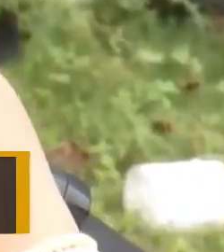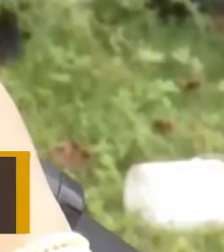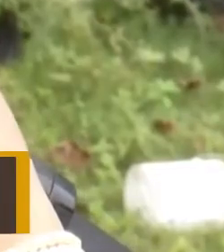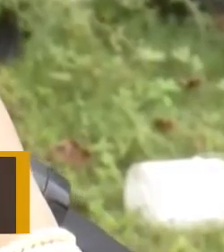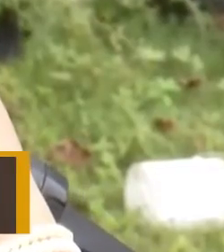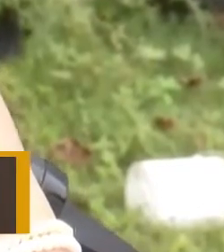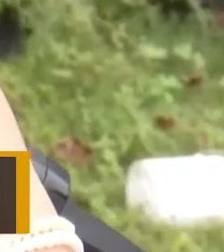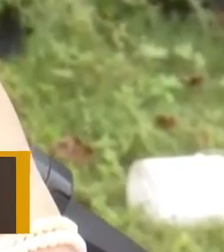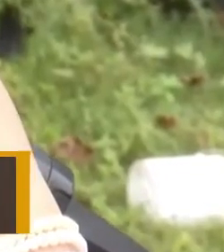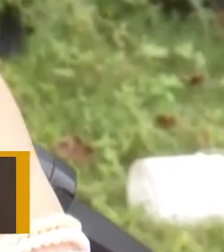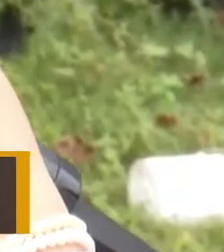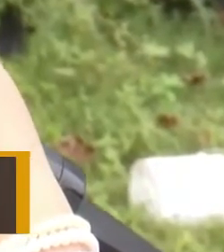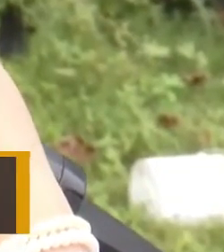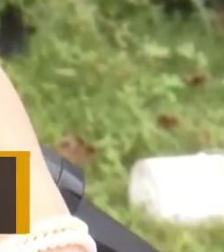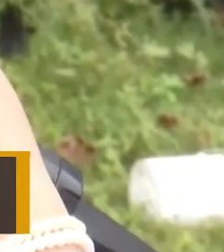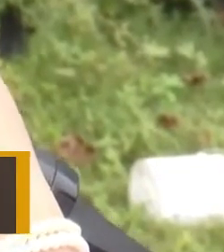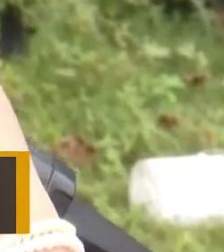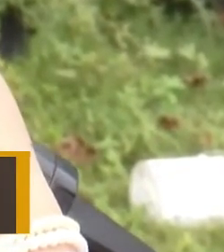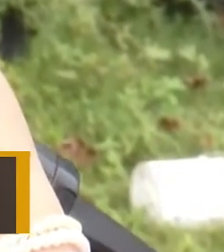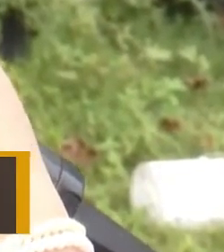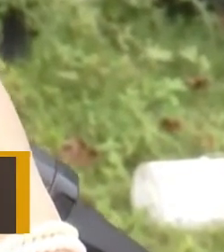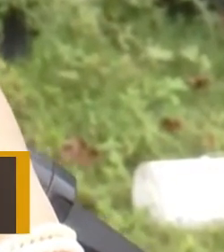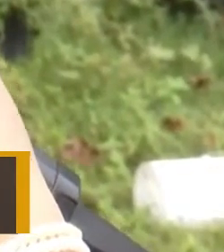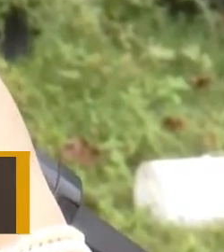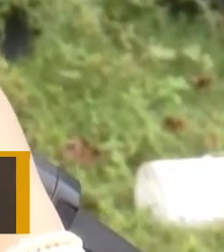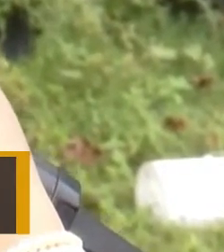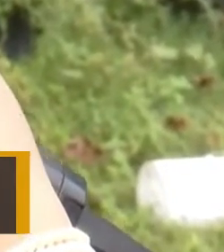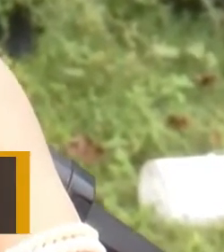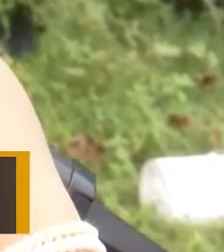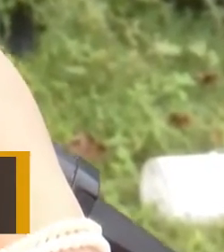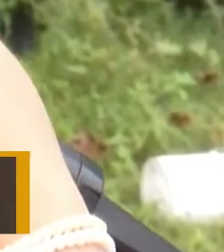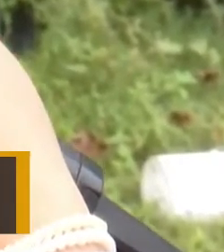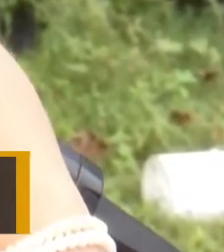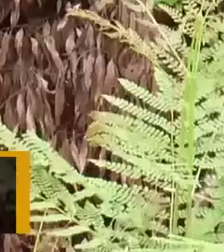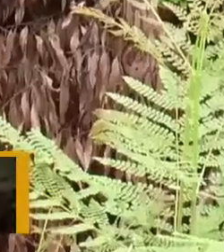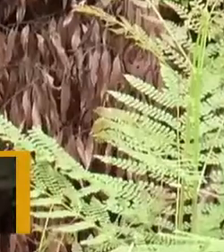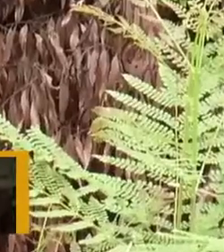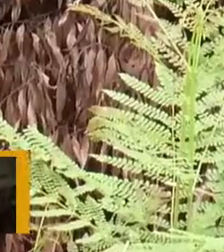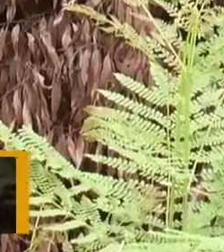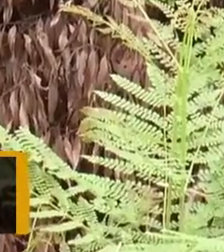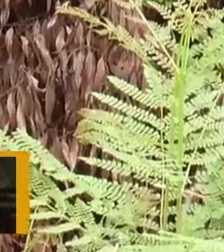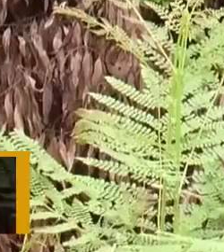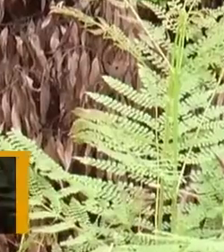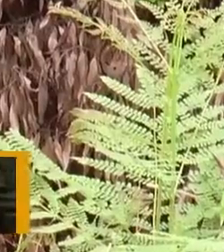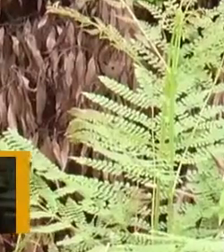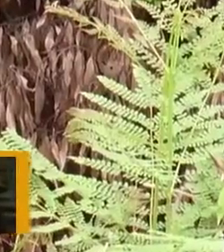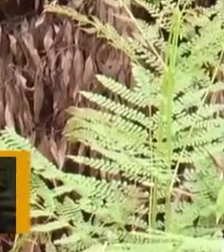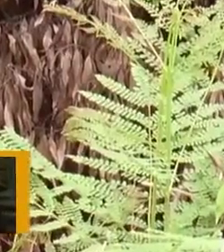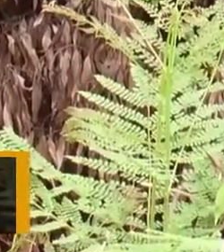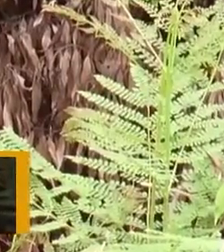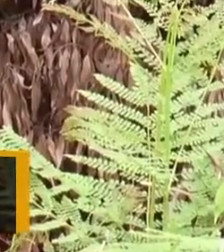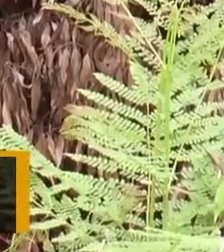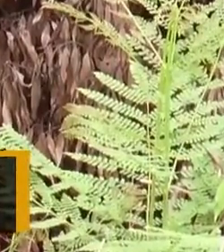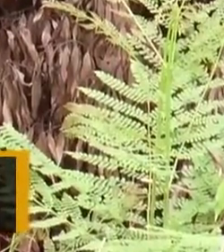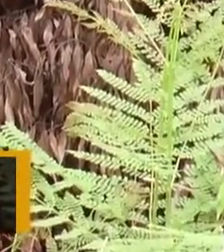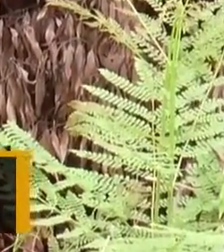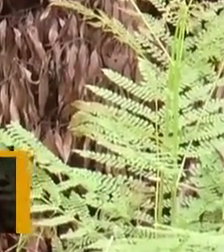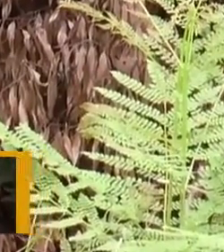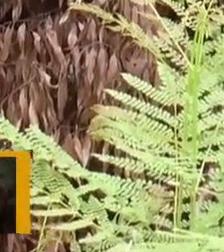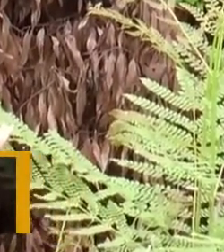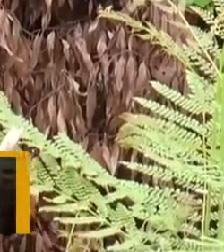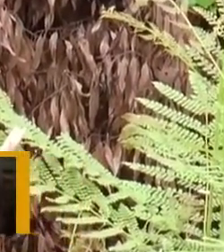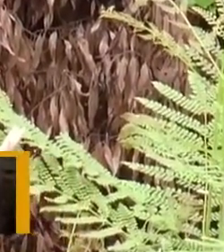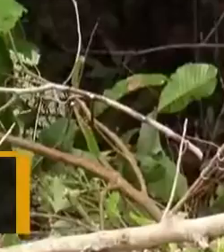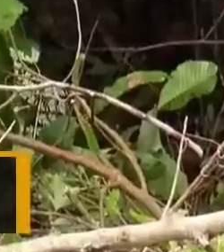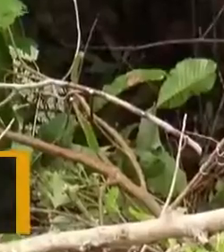monte. Hablamos con nuestros vecinos para que nos colaboren y nos dejen limpiar el monte, que eso es lo que estamos haciendo hoy, jornada de limpieza. De igual manera, mañana también nos toca